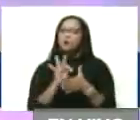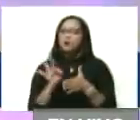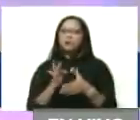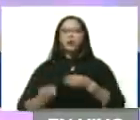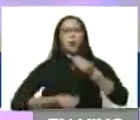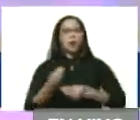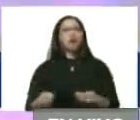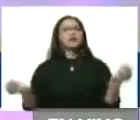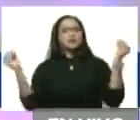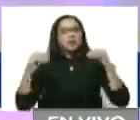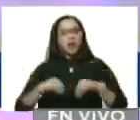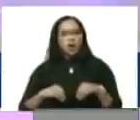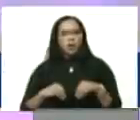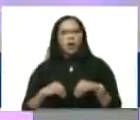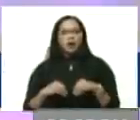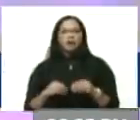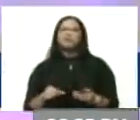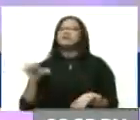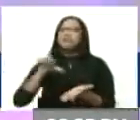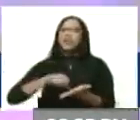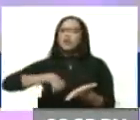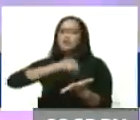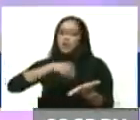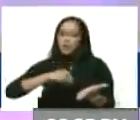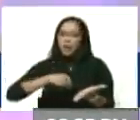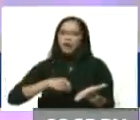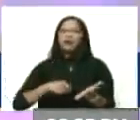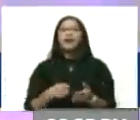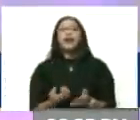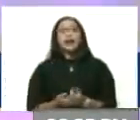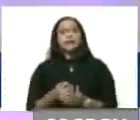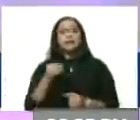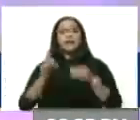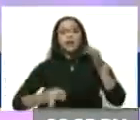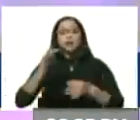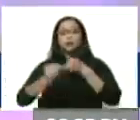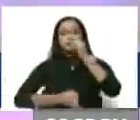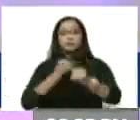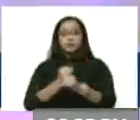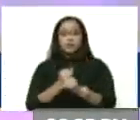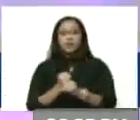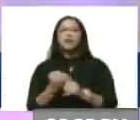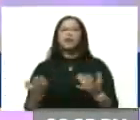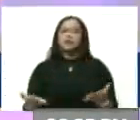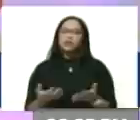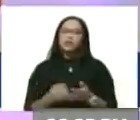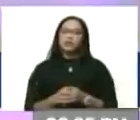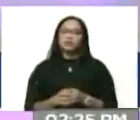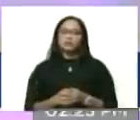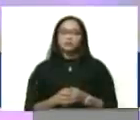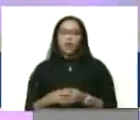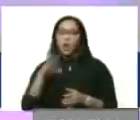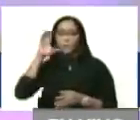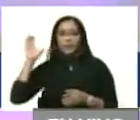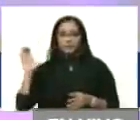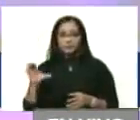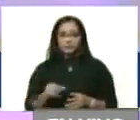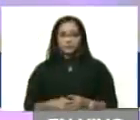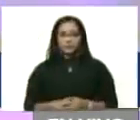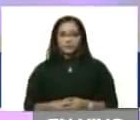el acuerdo sede firmado entre la Corte Penal Internacional y los Países